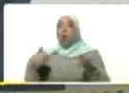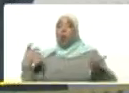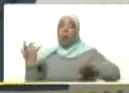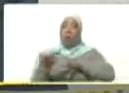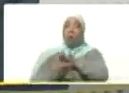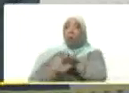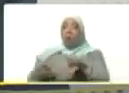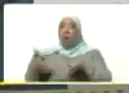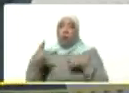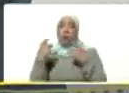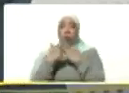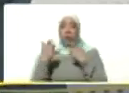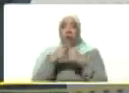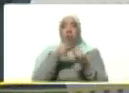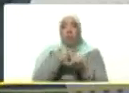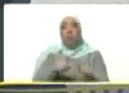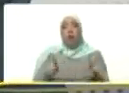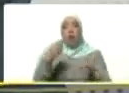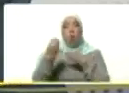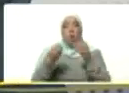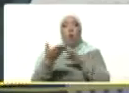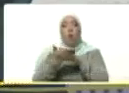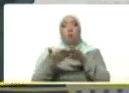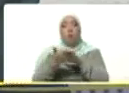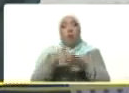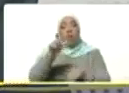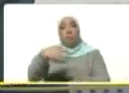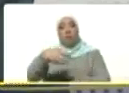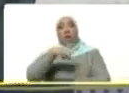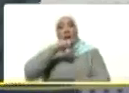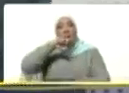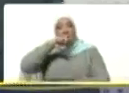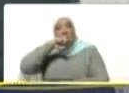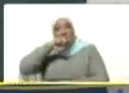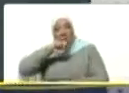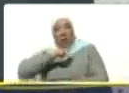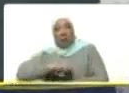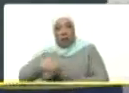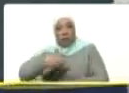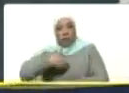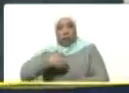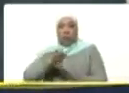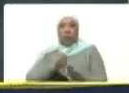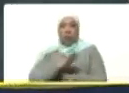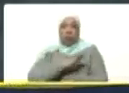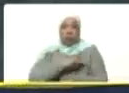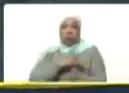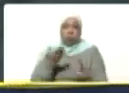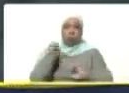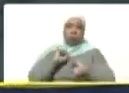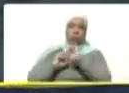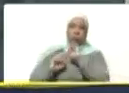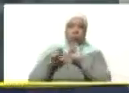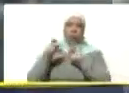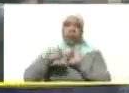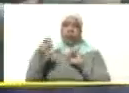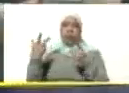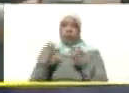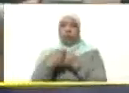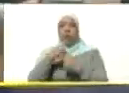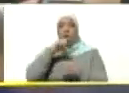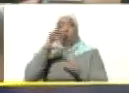selfishness, greed, de su egoísmo, and vaunted sense of entitlement of their ruling classes,